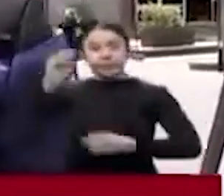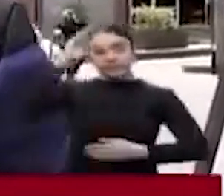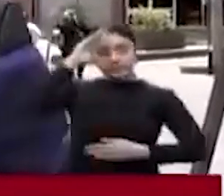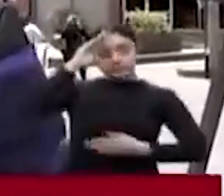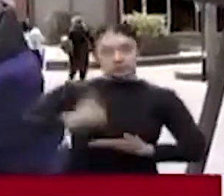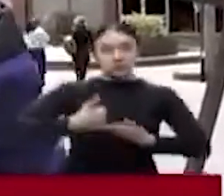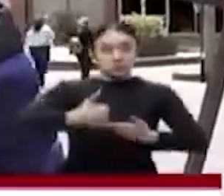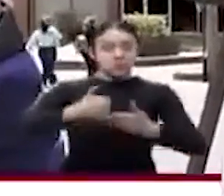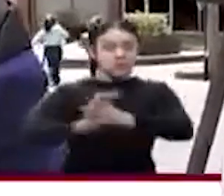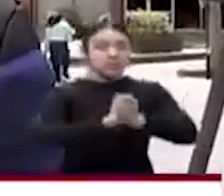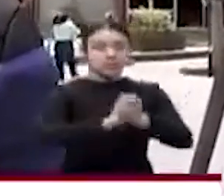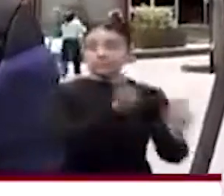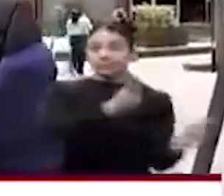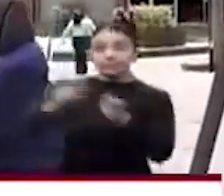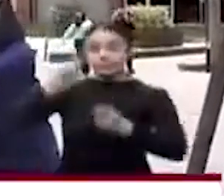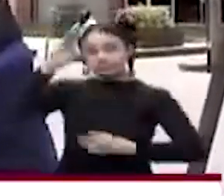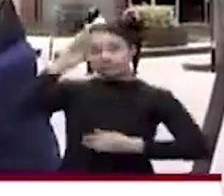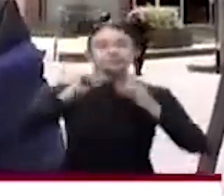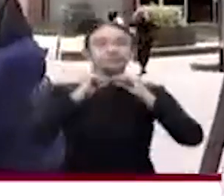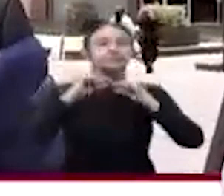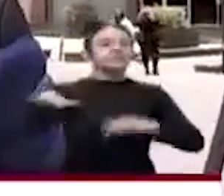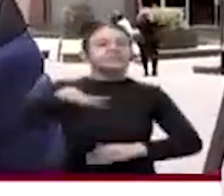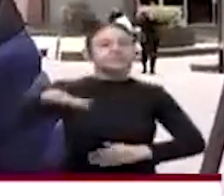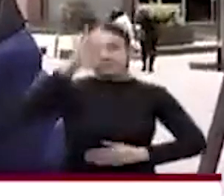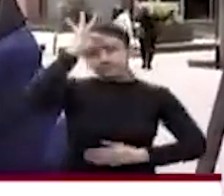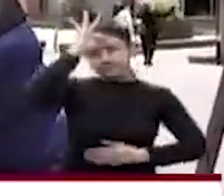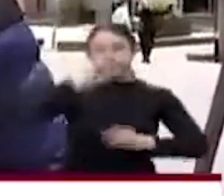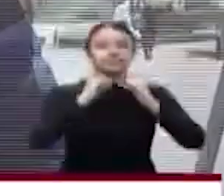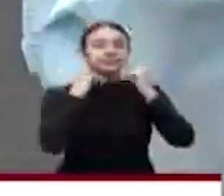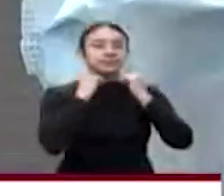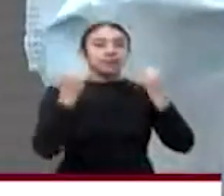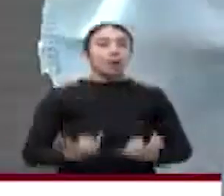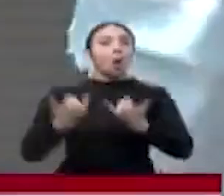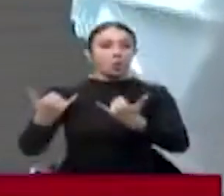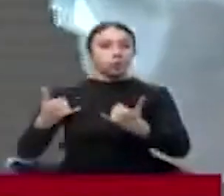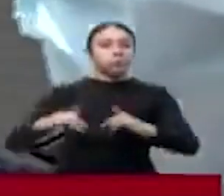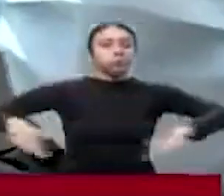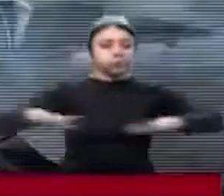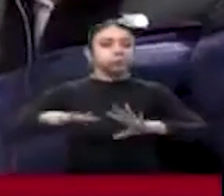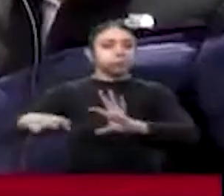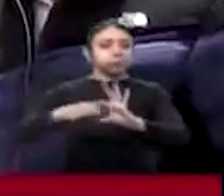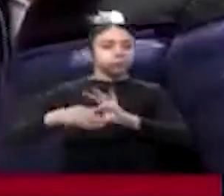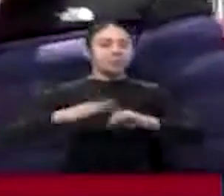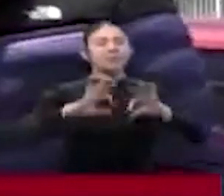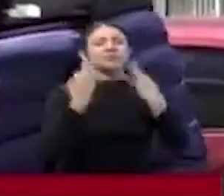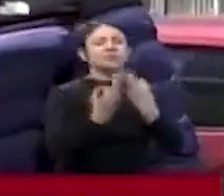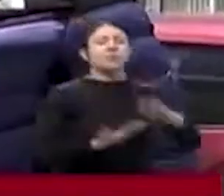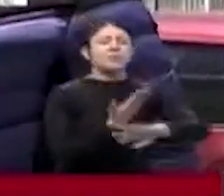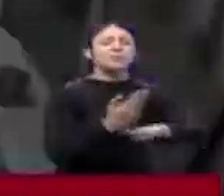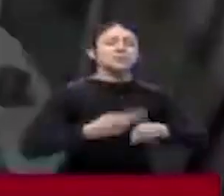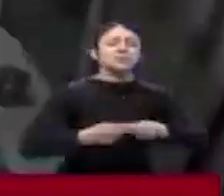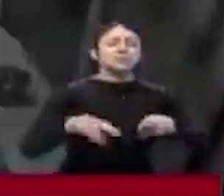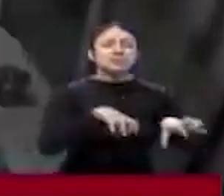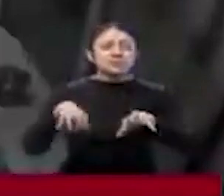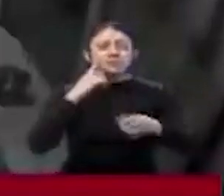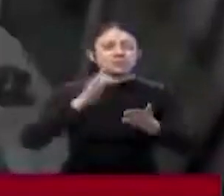policía y unos amigos al hospital de Engativá, donde en estos momentos se encuentra. Su familia pide una pronta acción de las autoridades, pues el hecho no puede